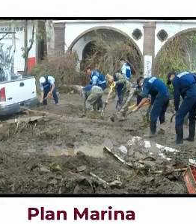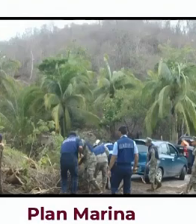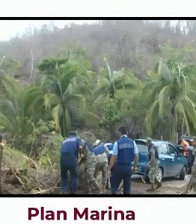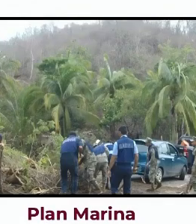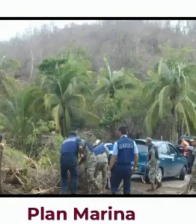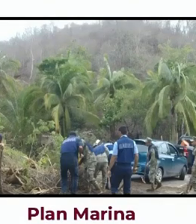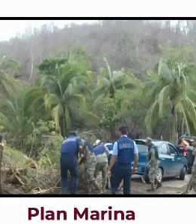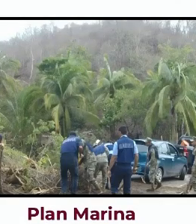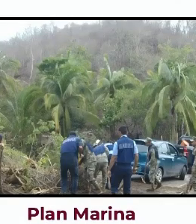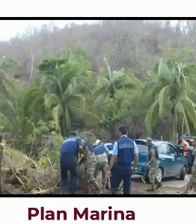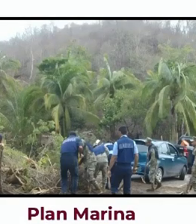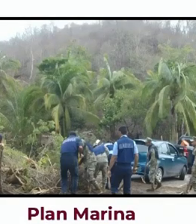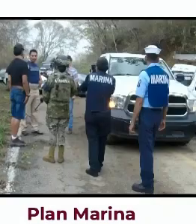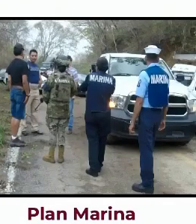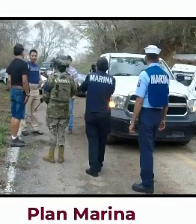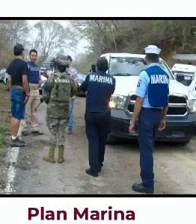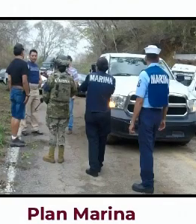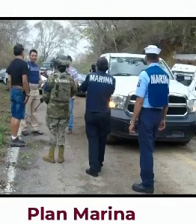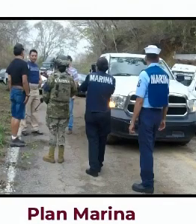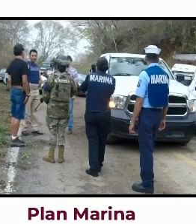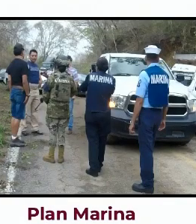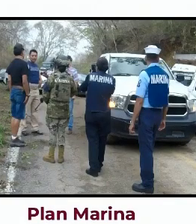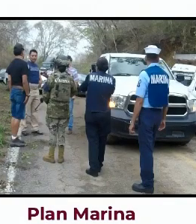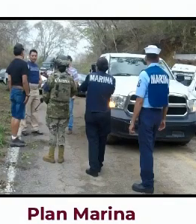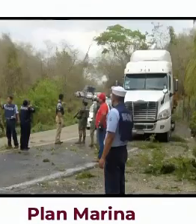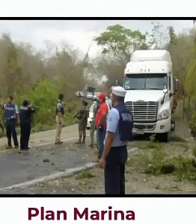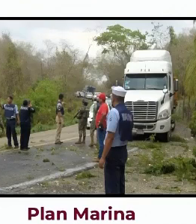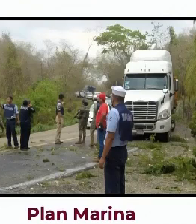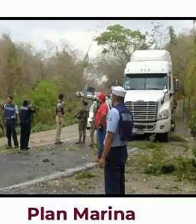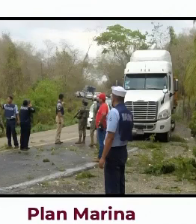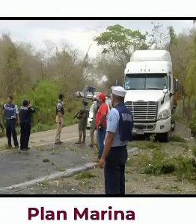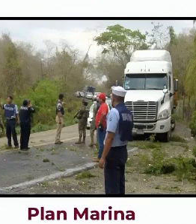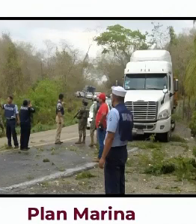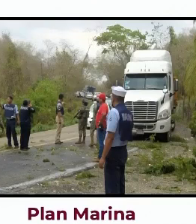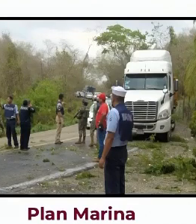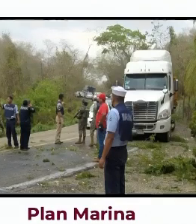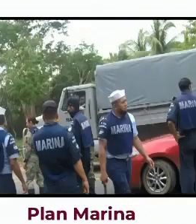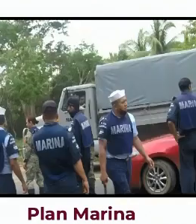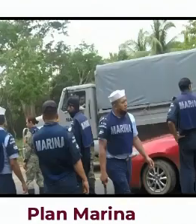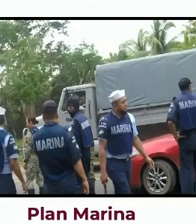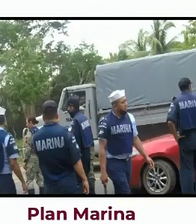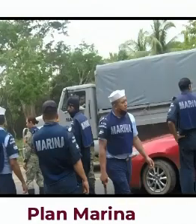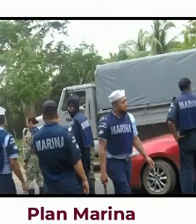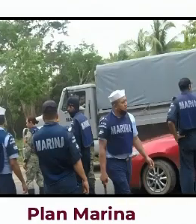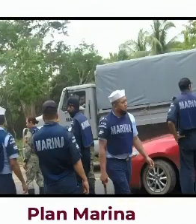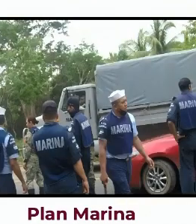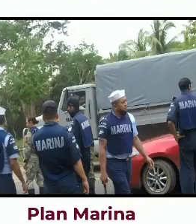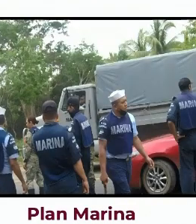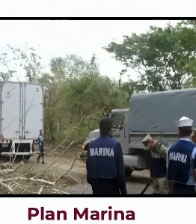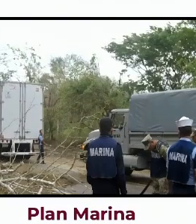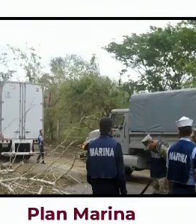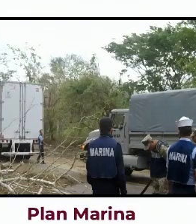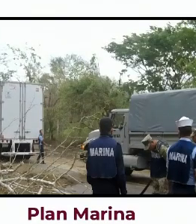personas. Los efectivos han sido del Ejército y Fuerza Aérea